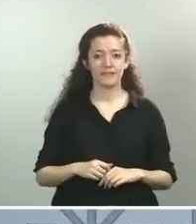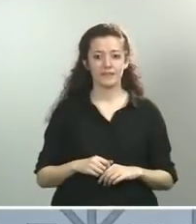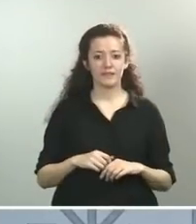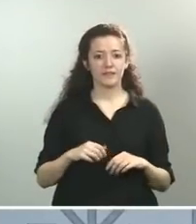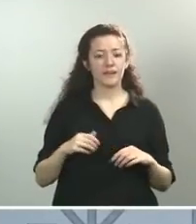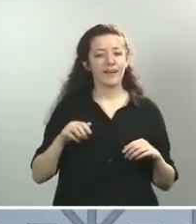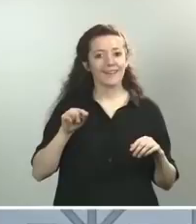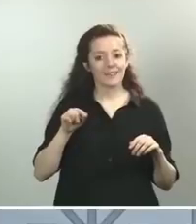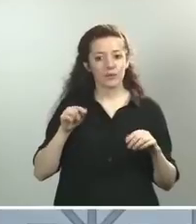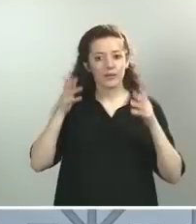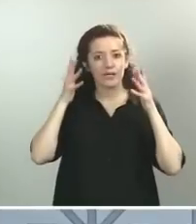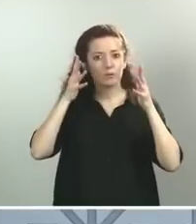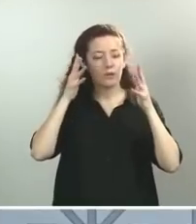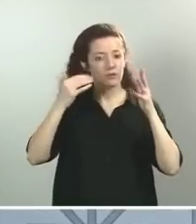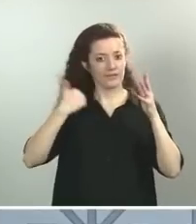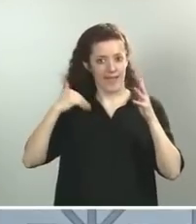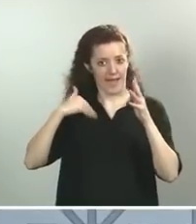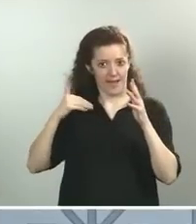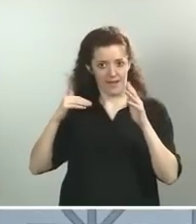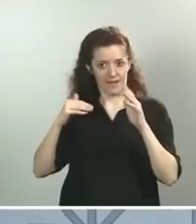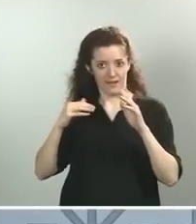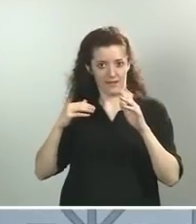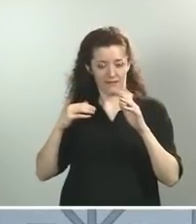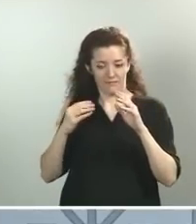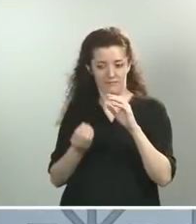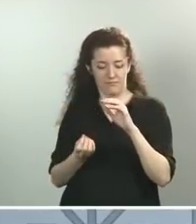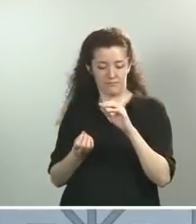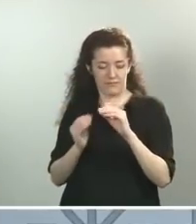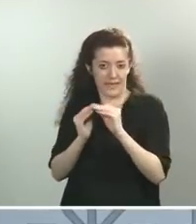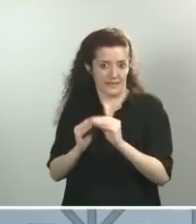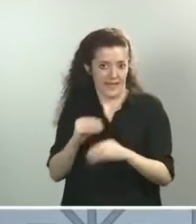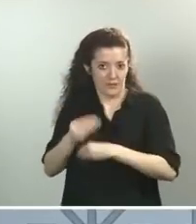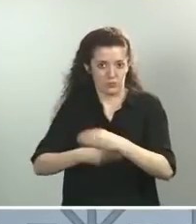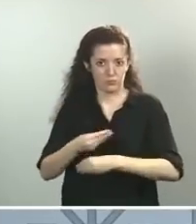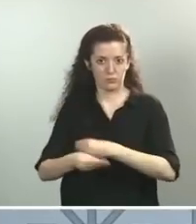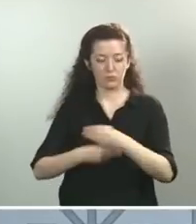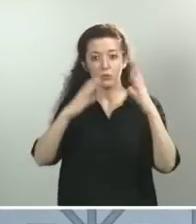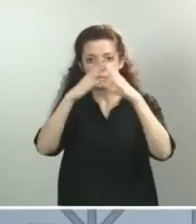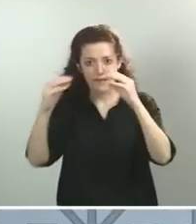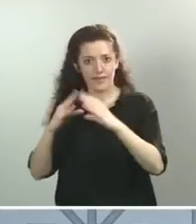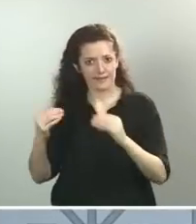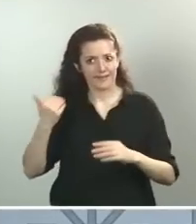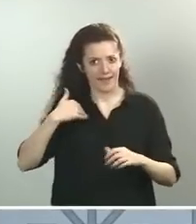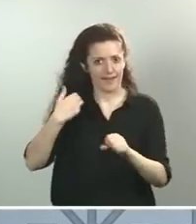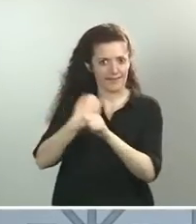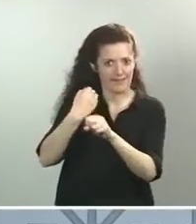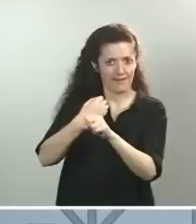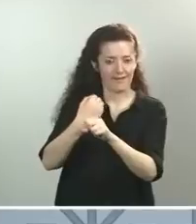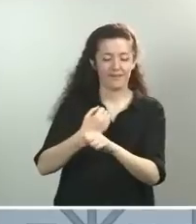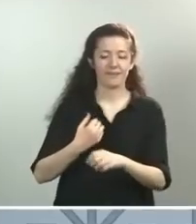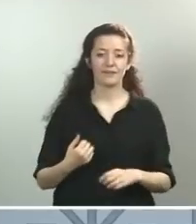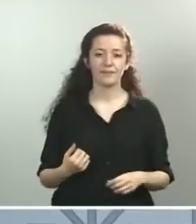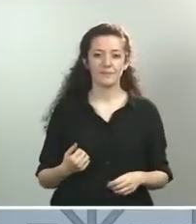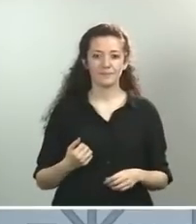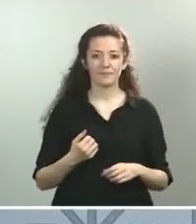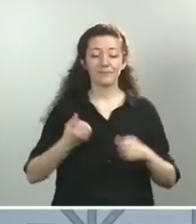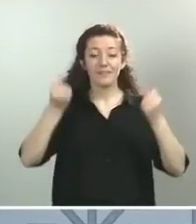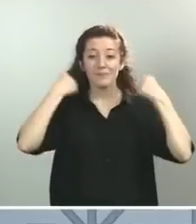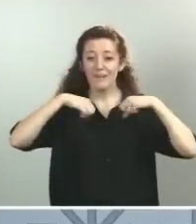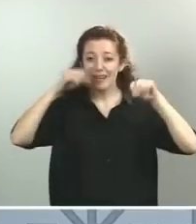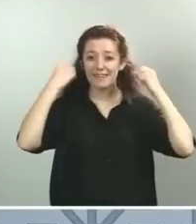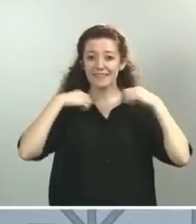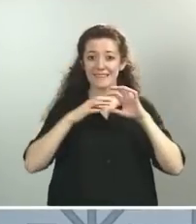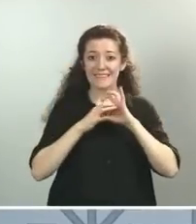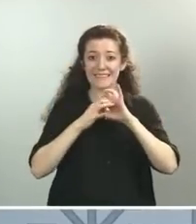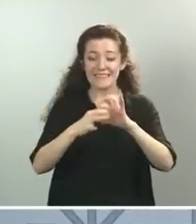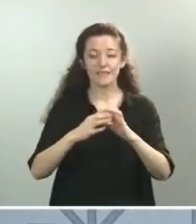recomendación já está fecha, as universidades já están trabajando en este sentido. Aquellas prácticas que corresponden a cursos que non son cursos